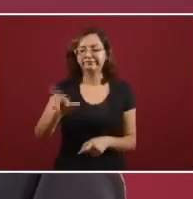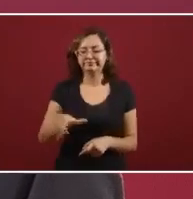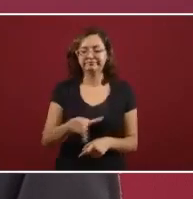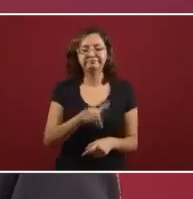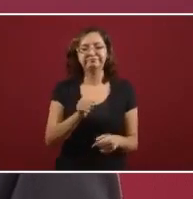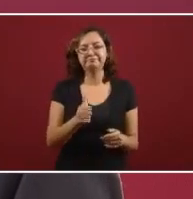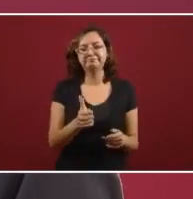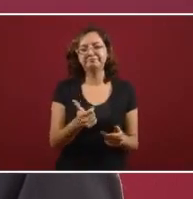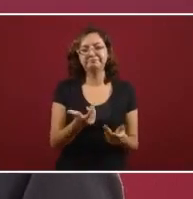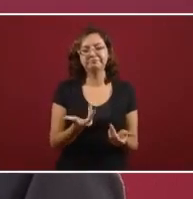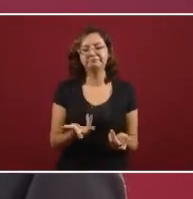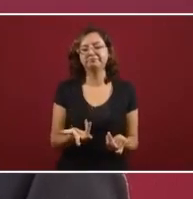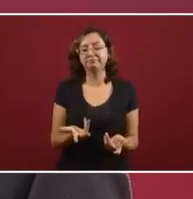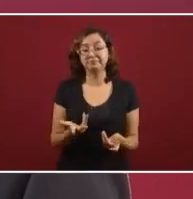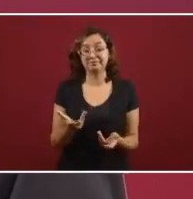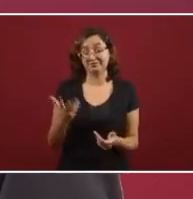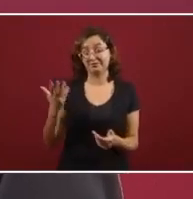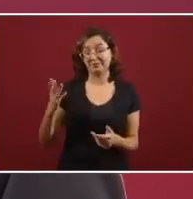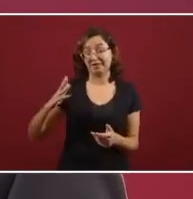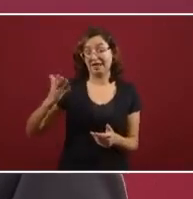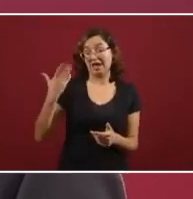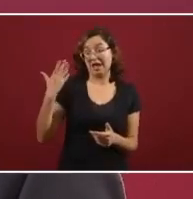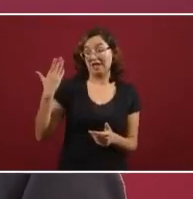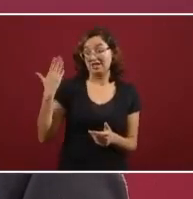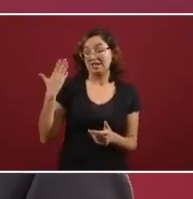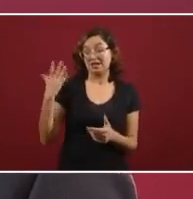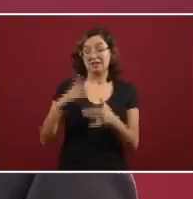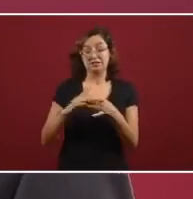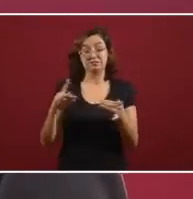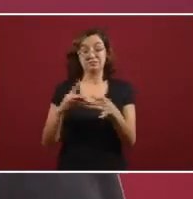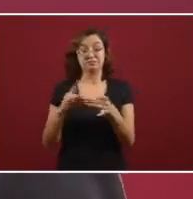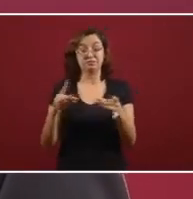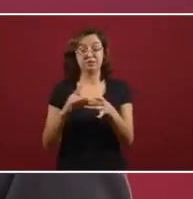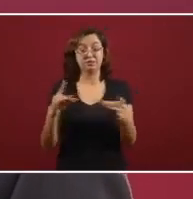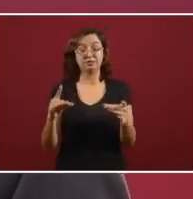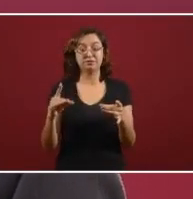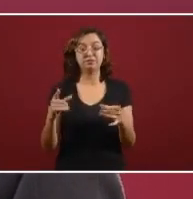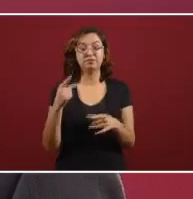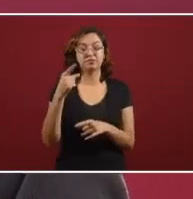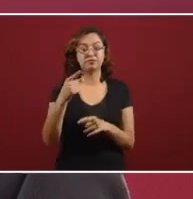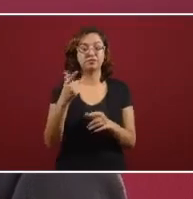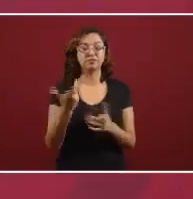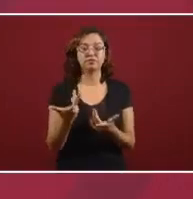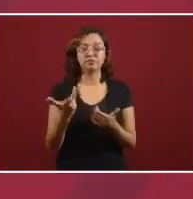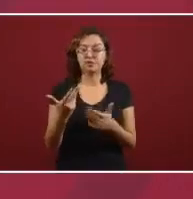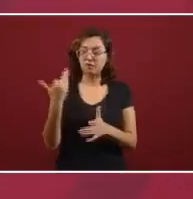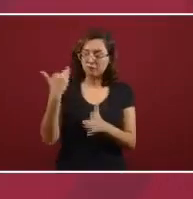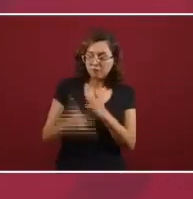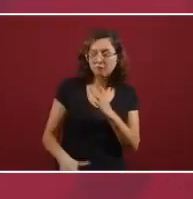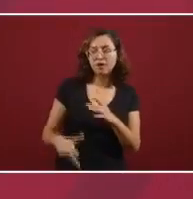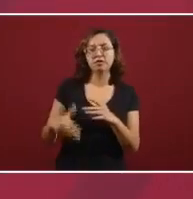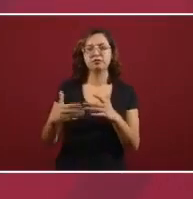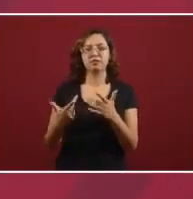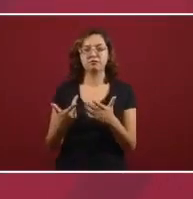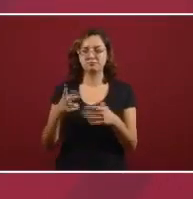hablamos hace poco que la asignatura pendiente siempre ha sido la democracia.